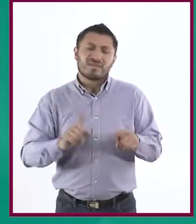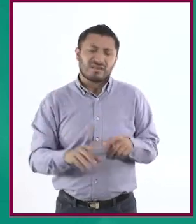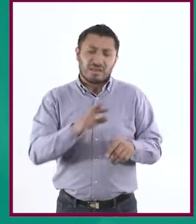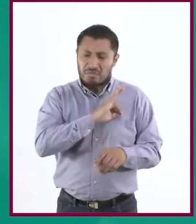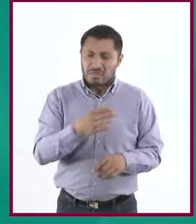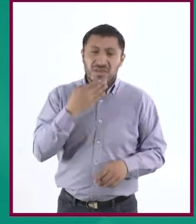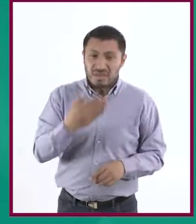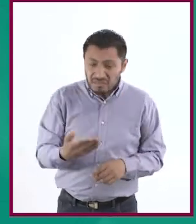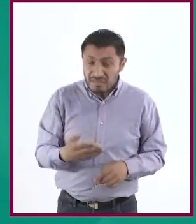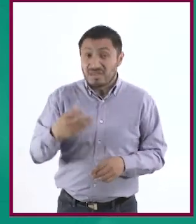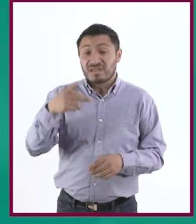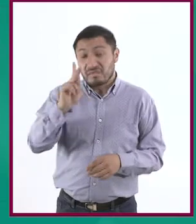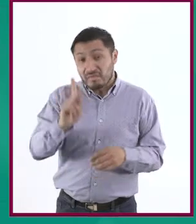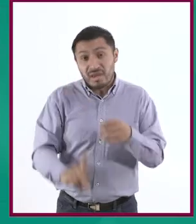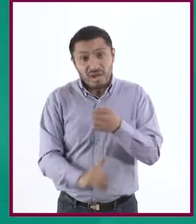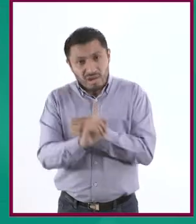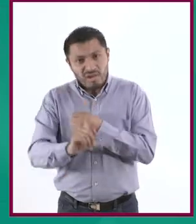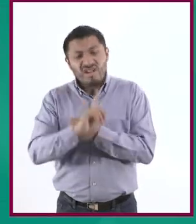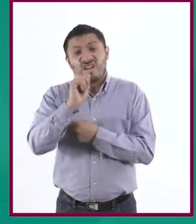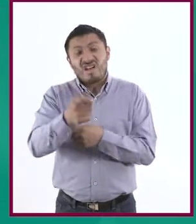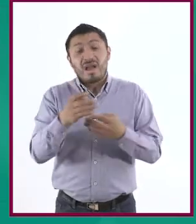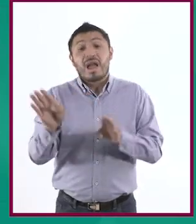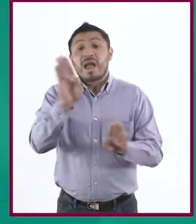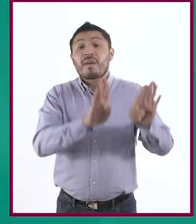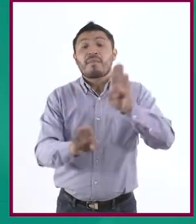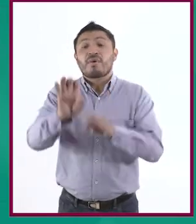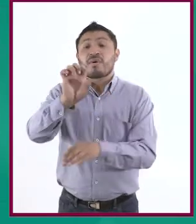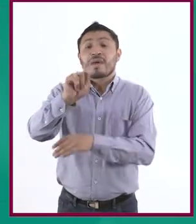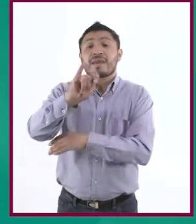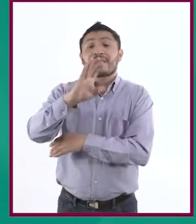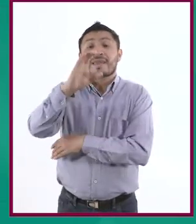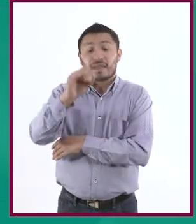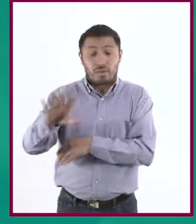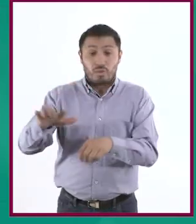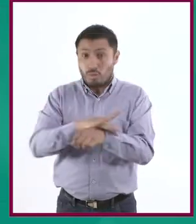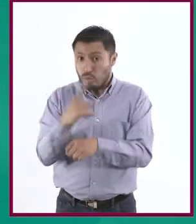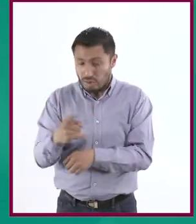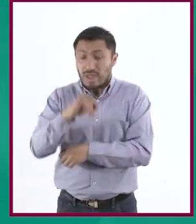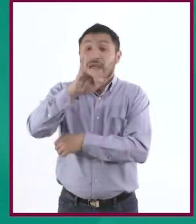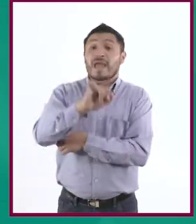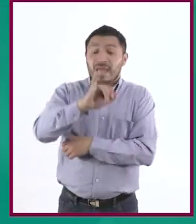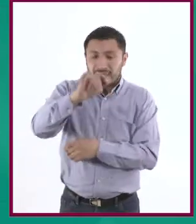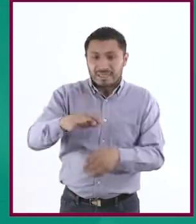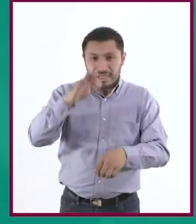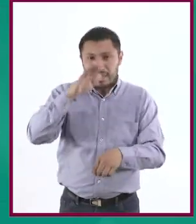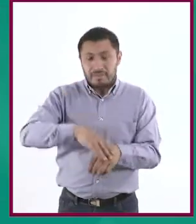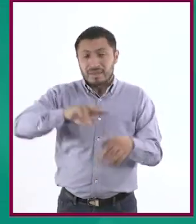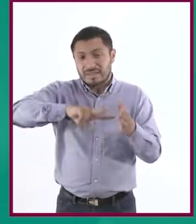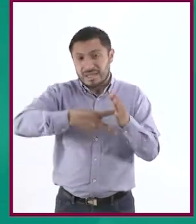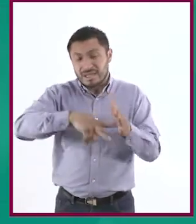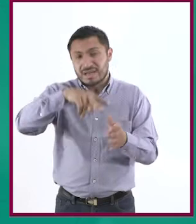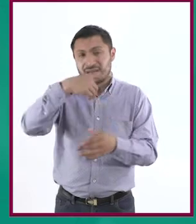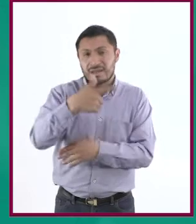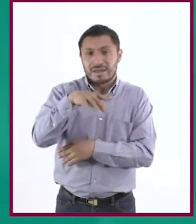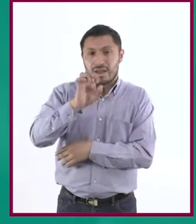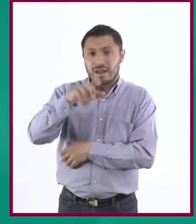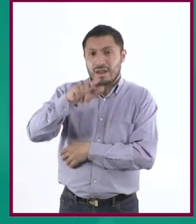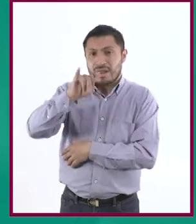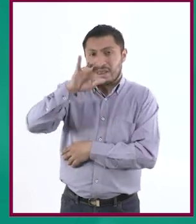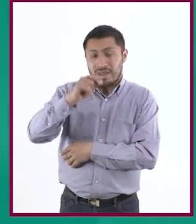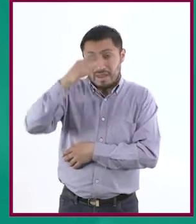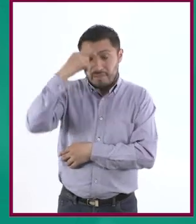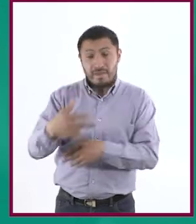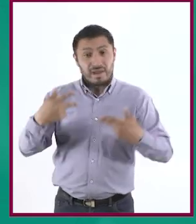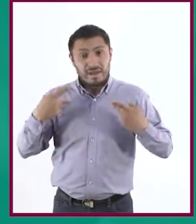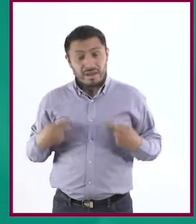útiles. El problema es bioético porque sí, sobre todo si la ingeniería genética se va hacia los humanos,